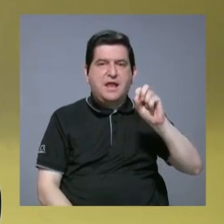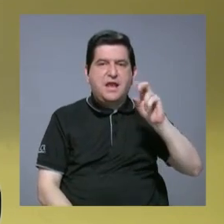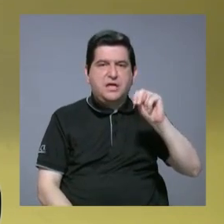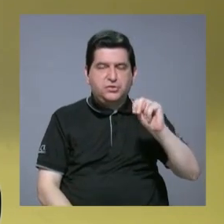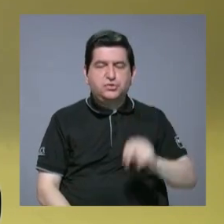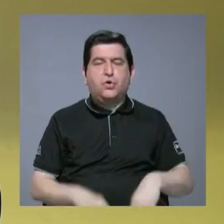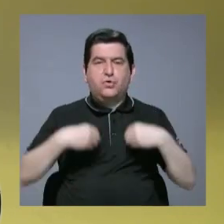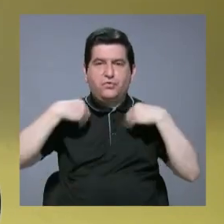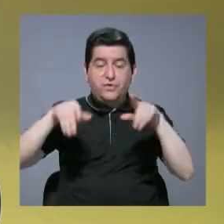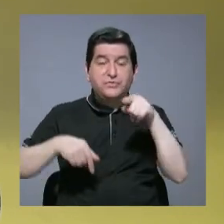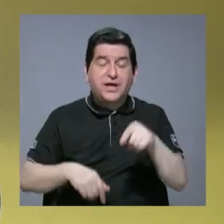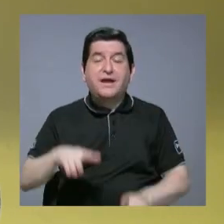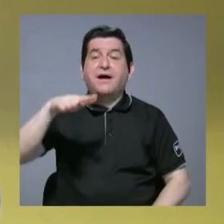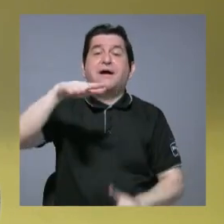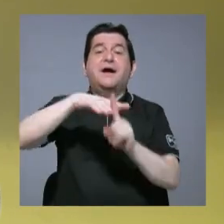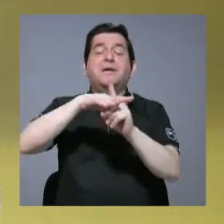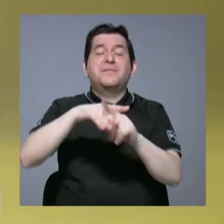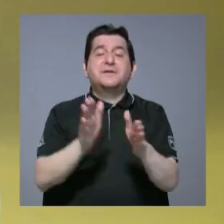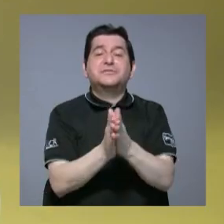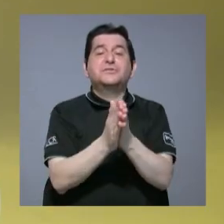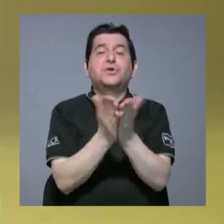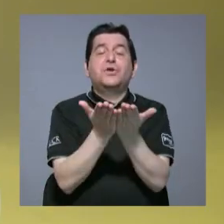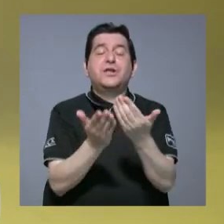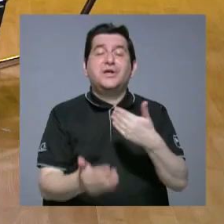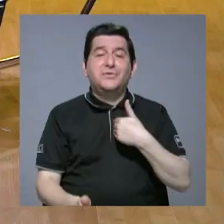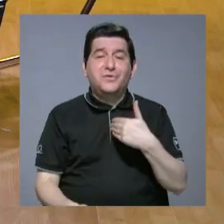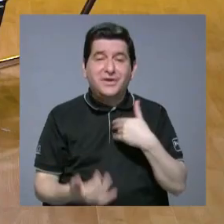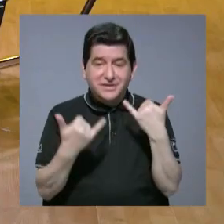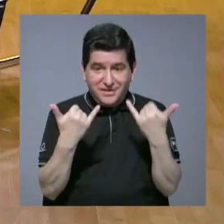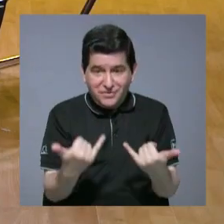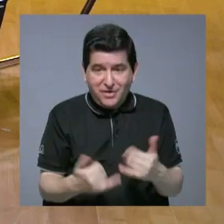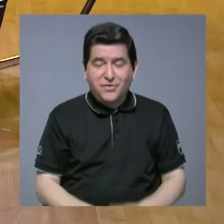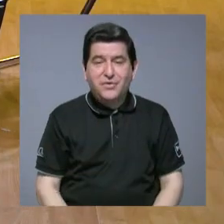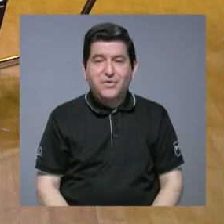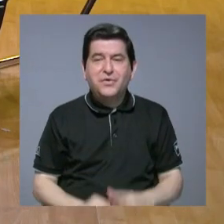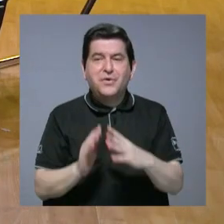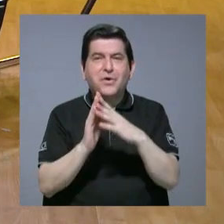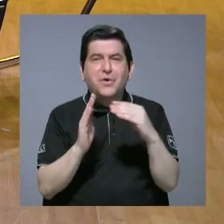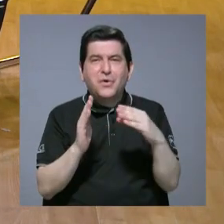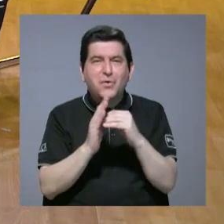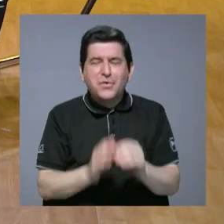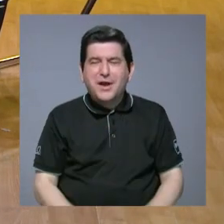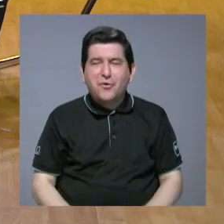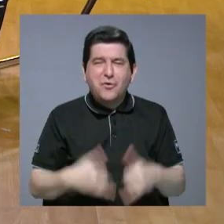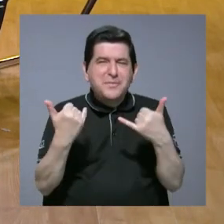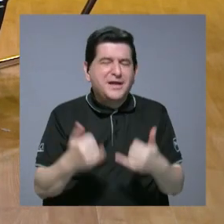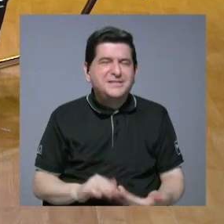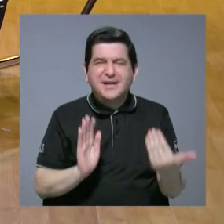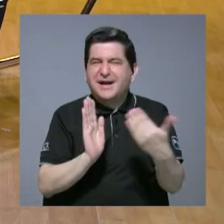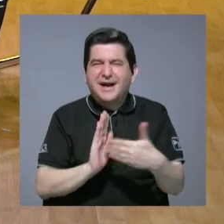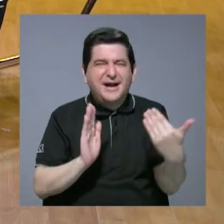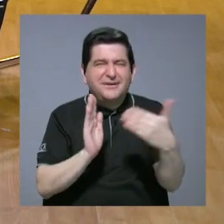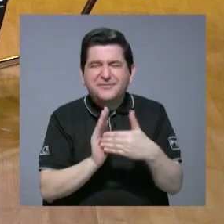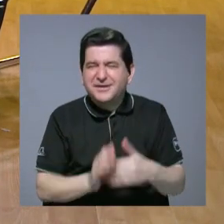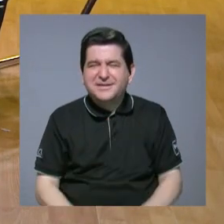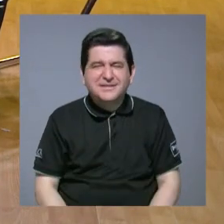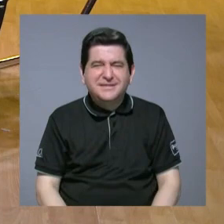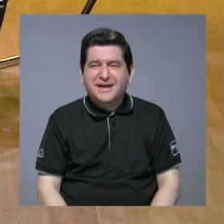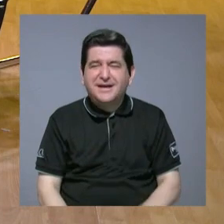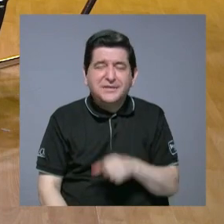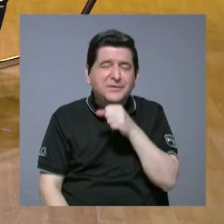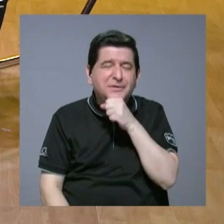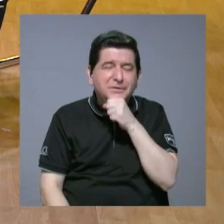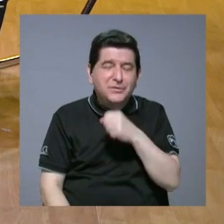renunciado, fue que ellos sacaron este libro que yo tengo, una copia bastante chamuscada de rústica,